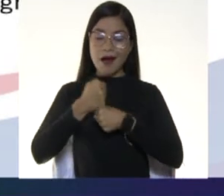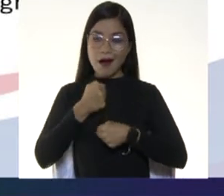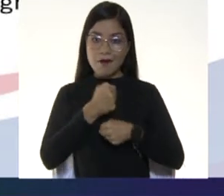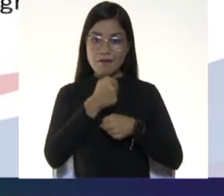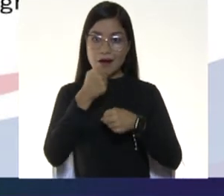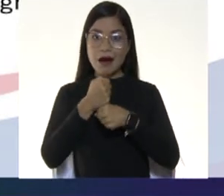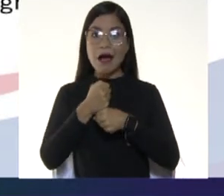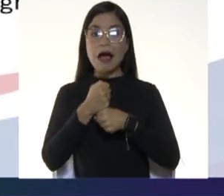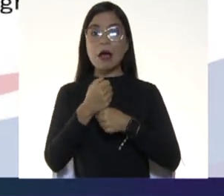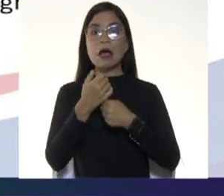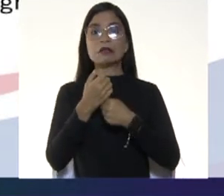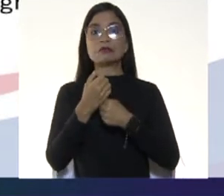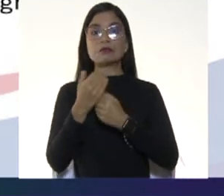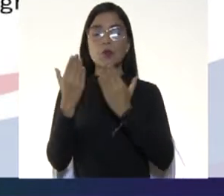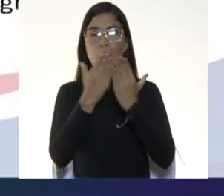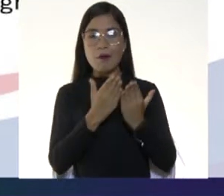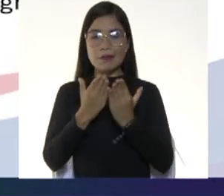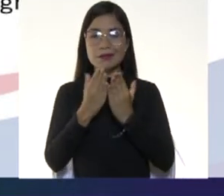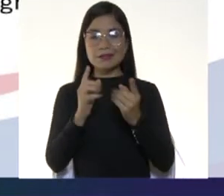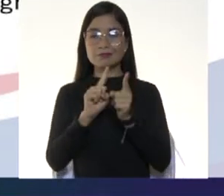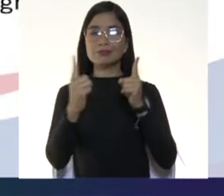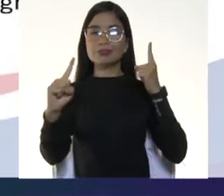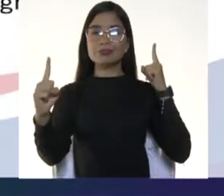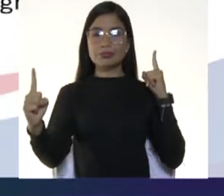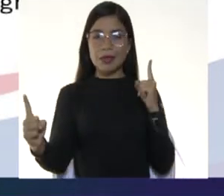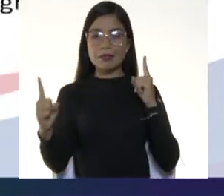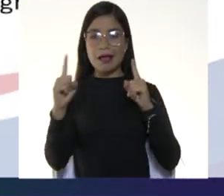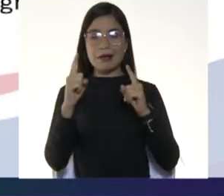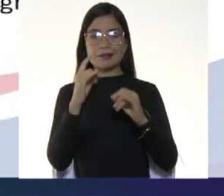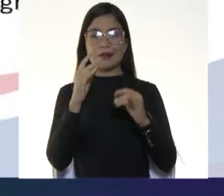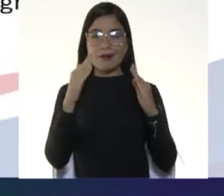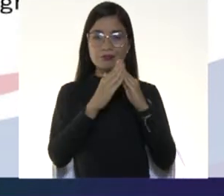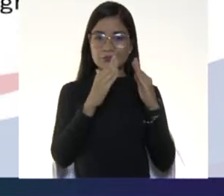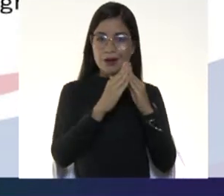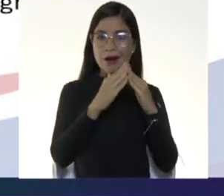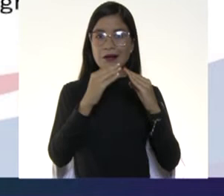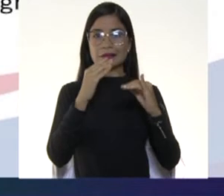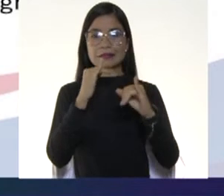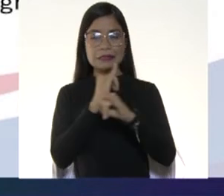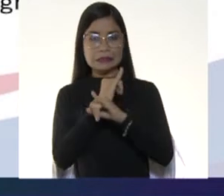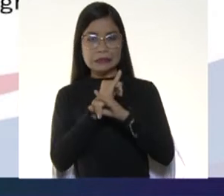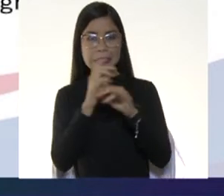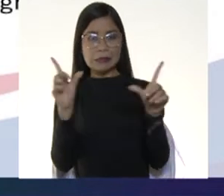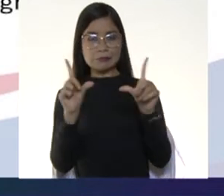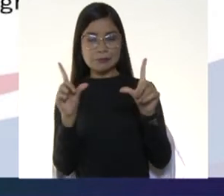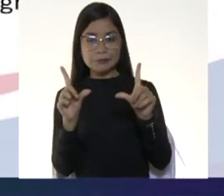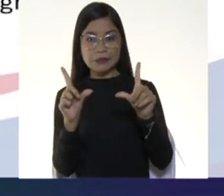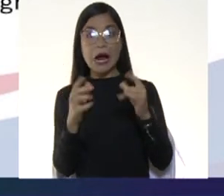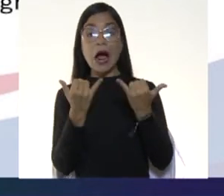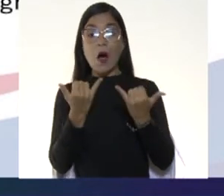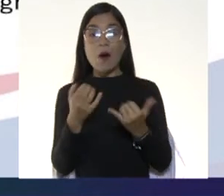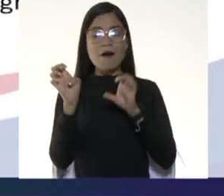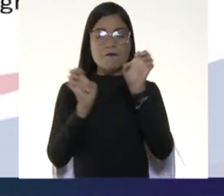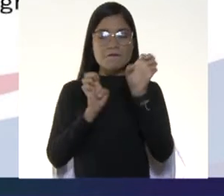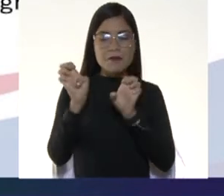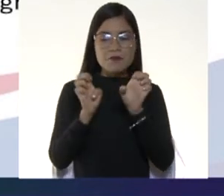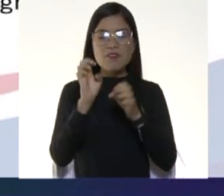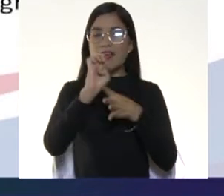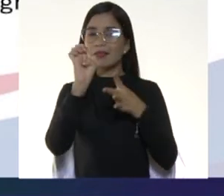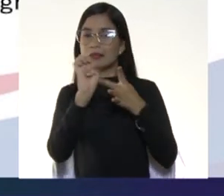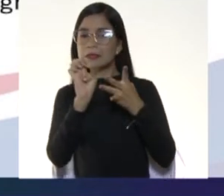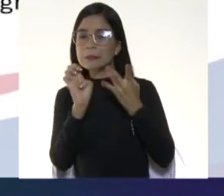a distancia, por lo que es importante que evalúe cuáles estrategias dentro del hogar fueron